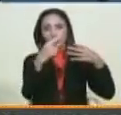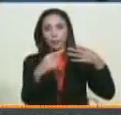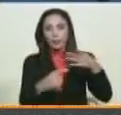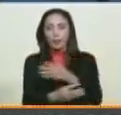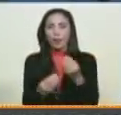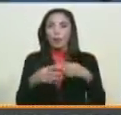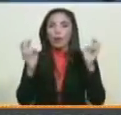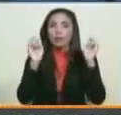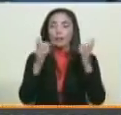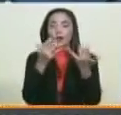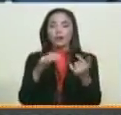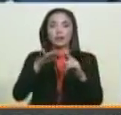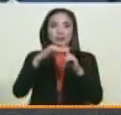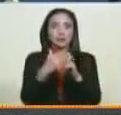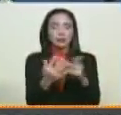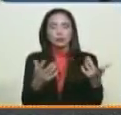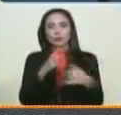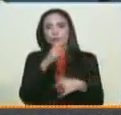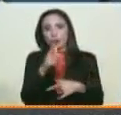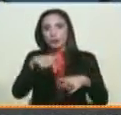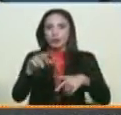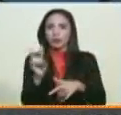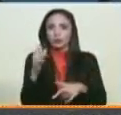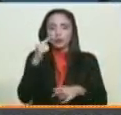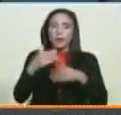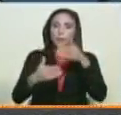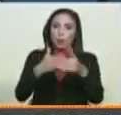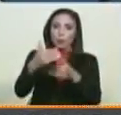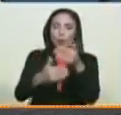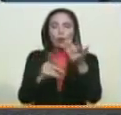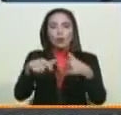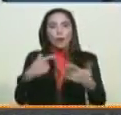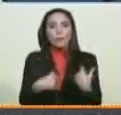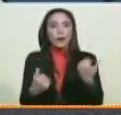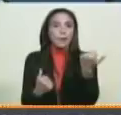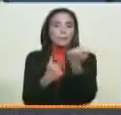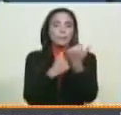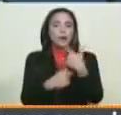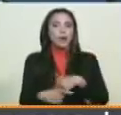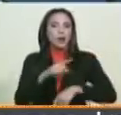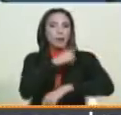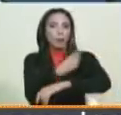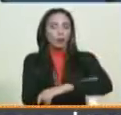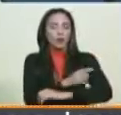a la situación actual del país y al desempeño del género femenino en todos los